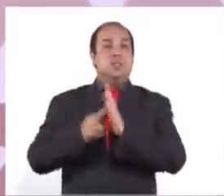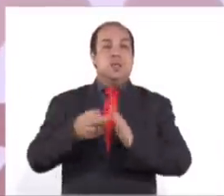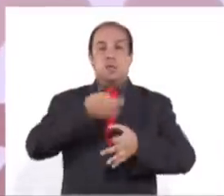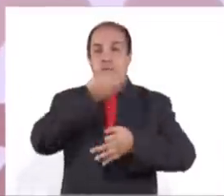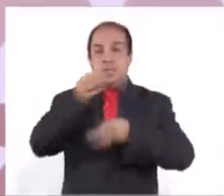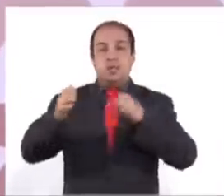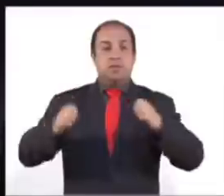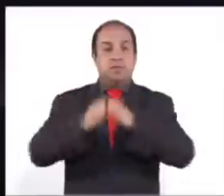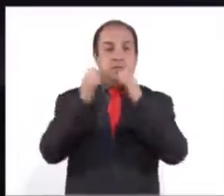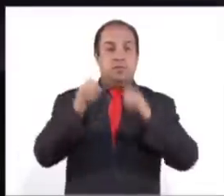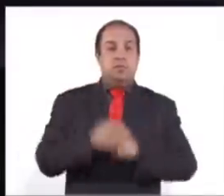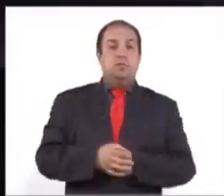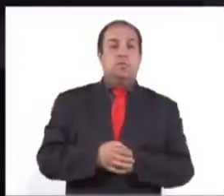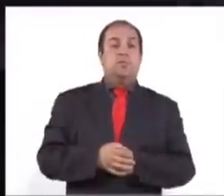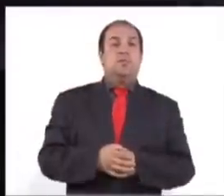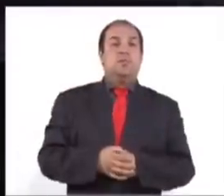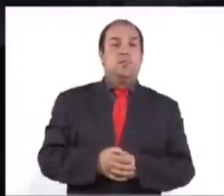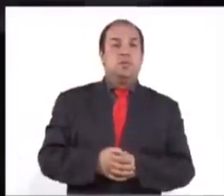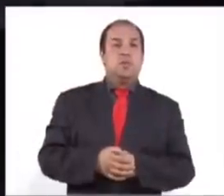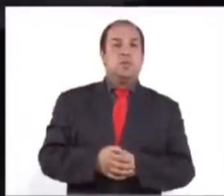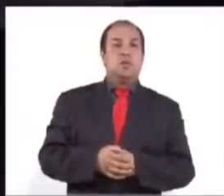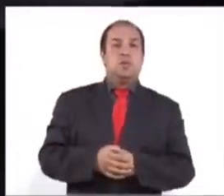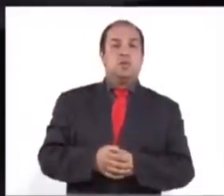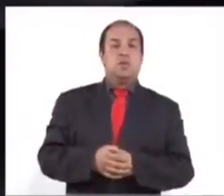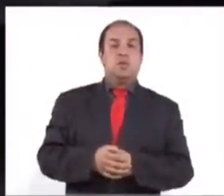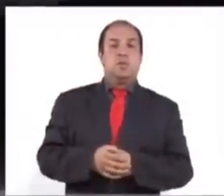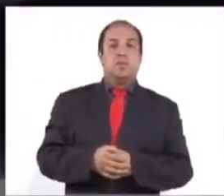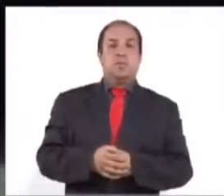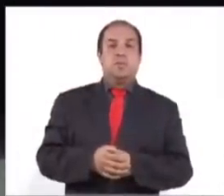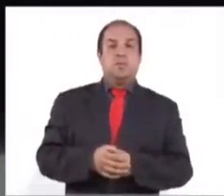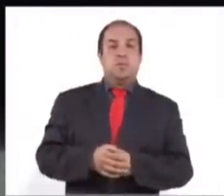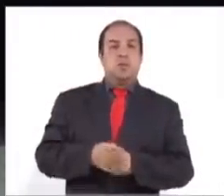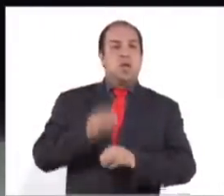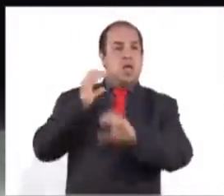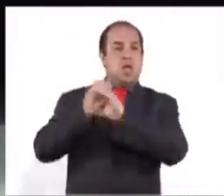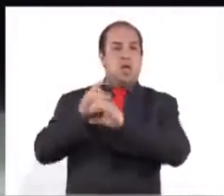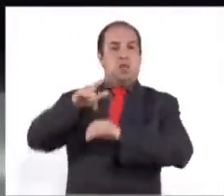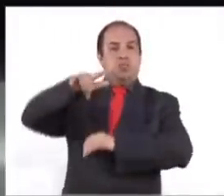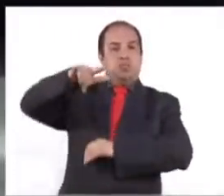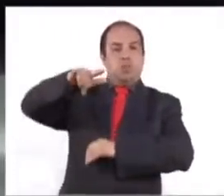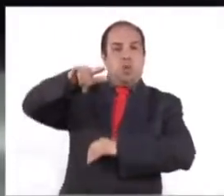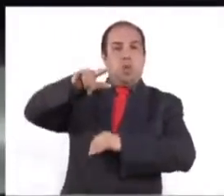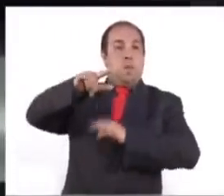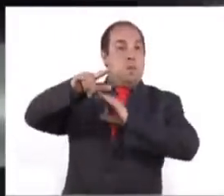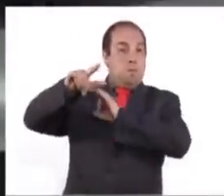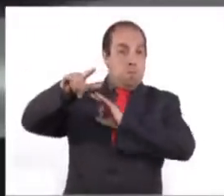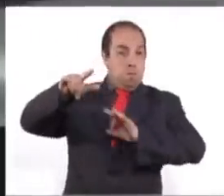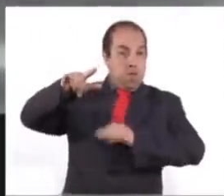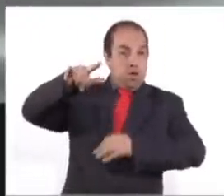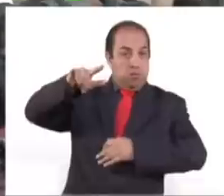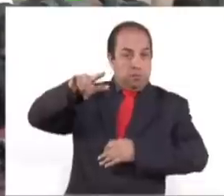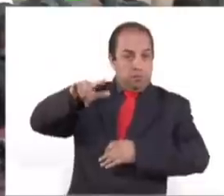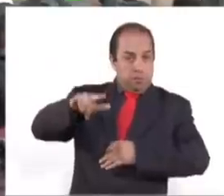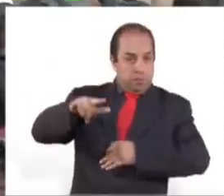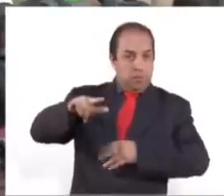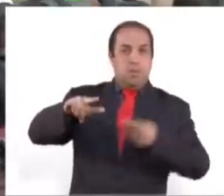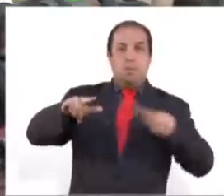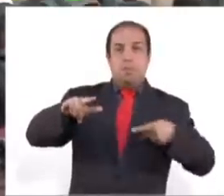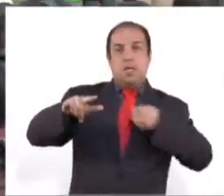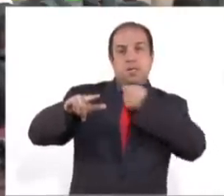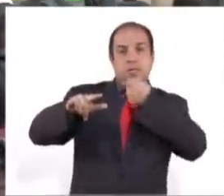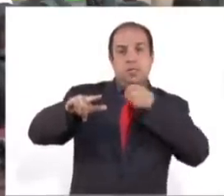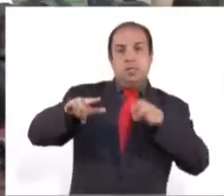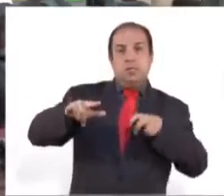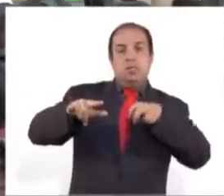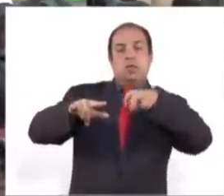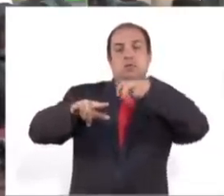de inclinarse, los técnicos dicen arrodillarse, para aquellas personas de la tercera edad o que